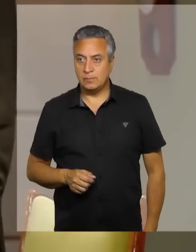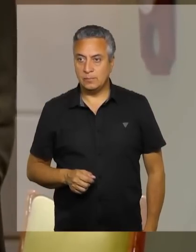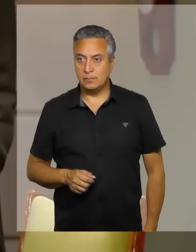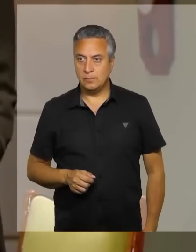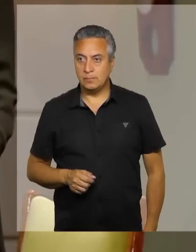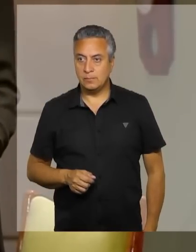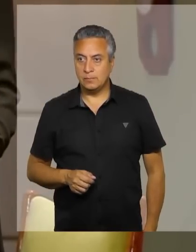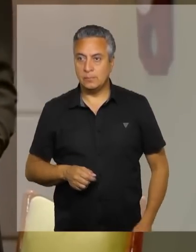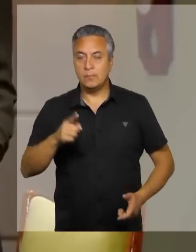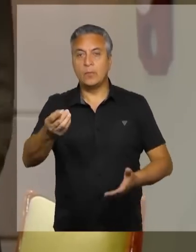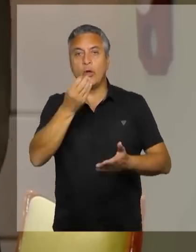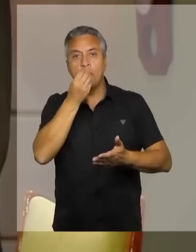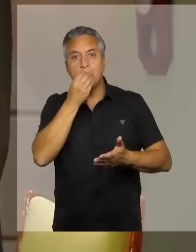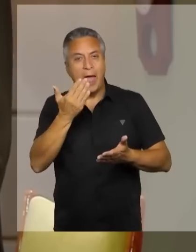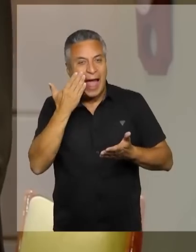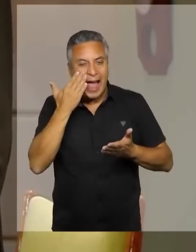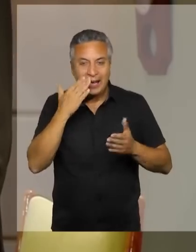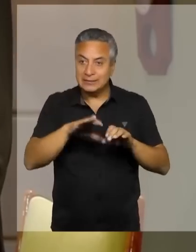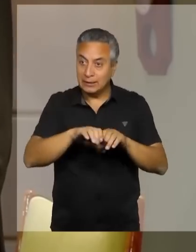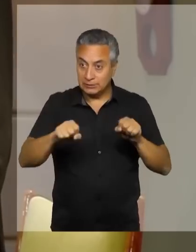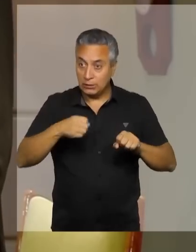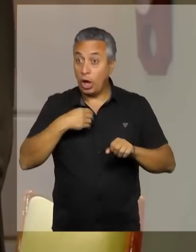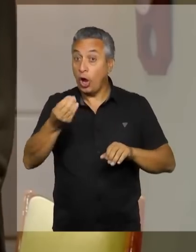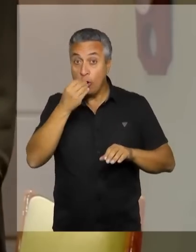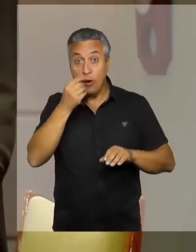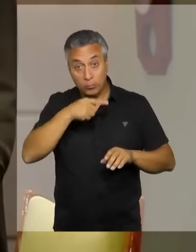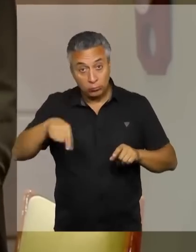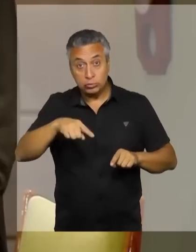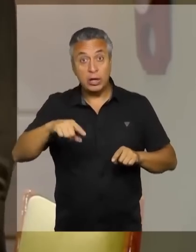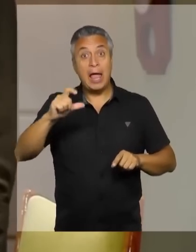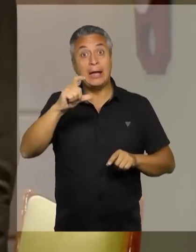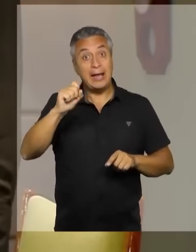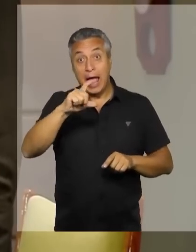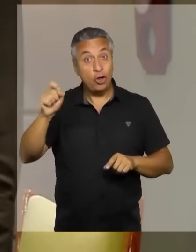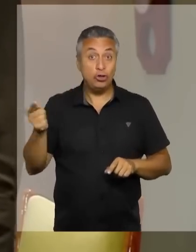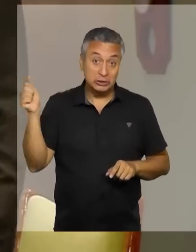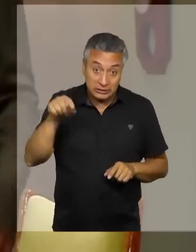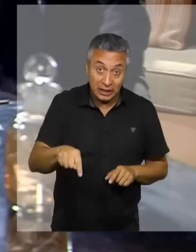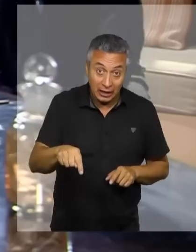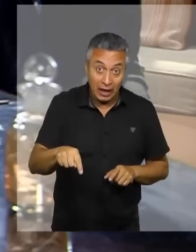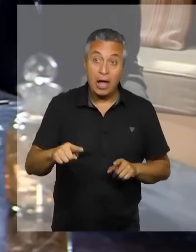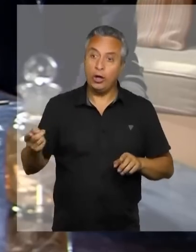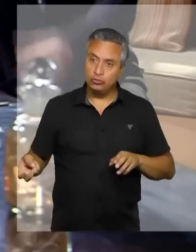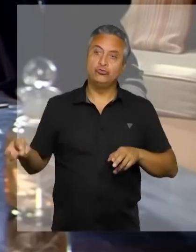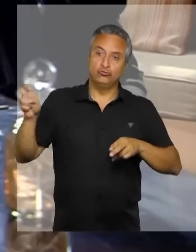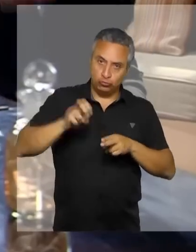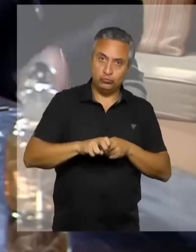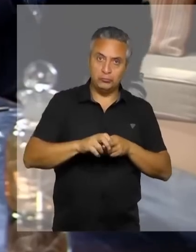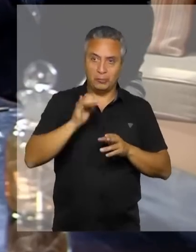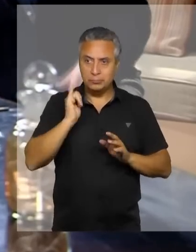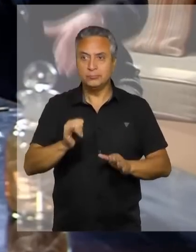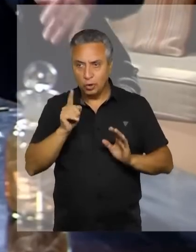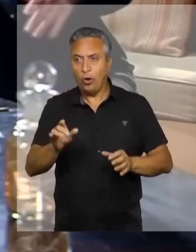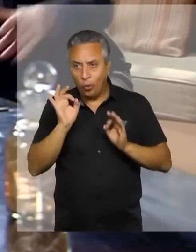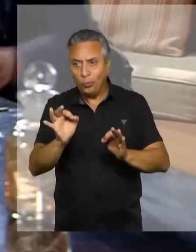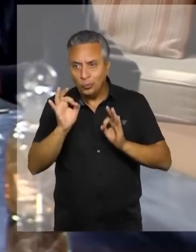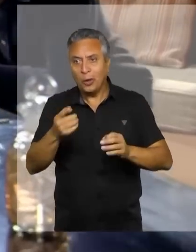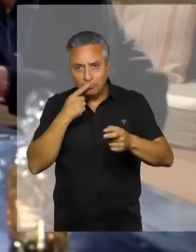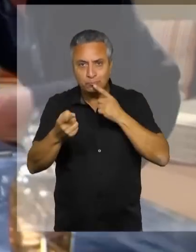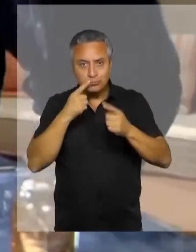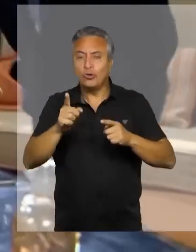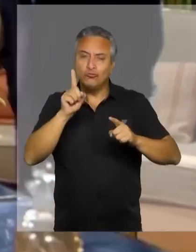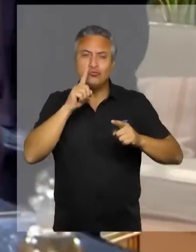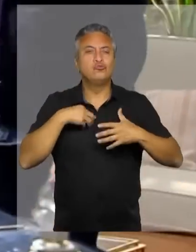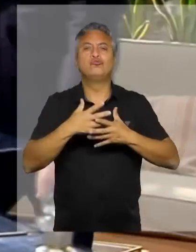Bueno, la comida está casi lista, así que yo creo que comamos. Y si Caco llega, se nos suma. Muy bien, justamente estábamos hablando de eso. Tenemos mucha